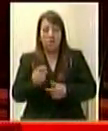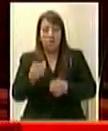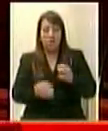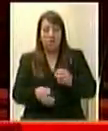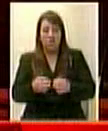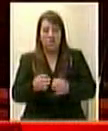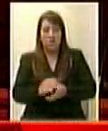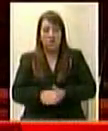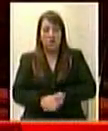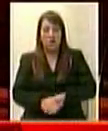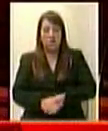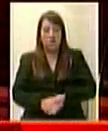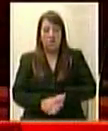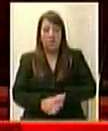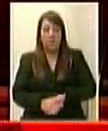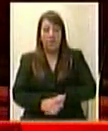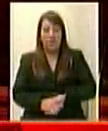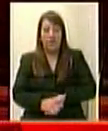de Justicia